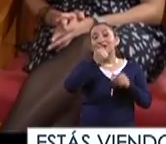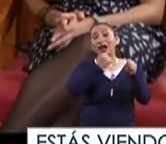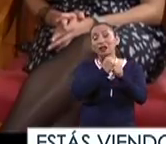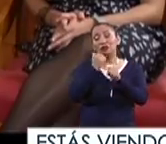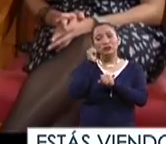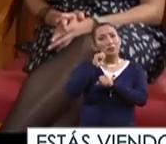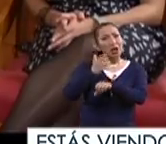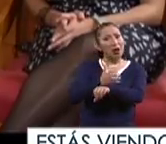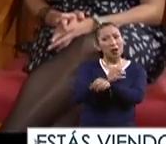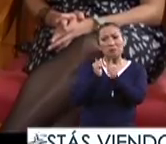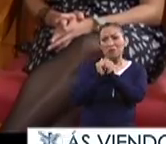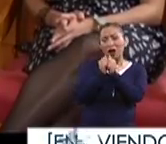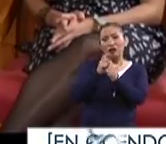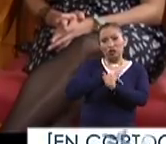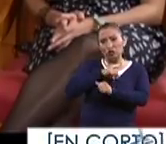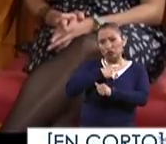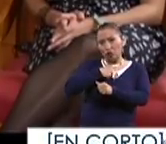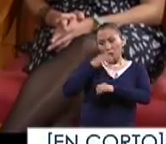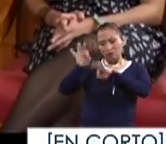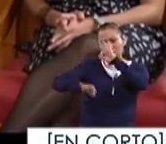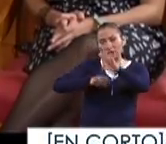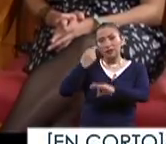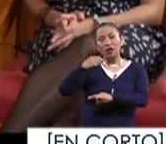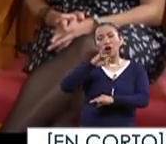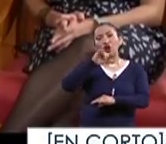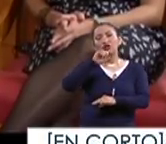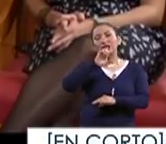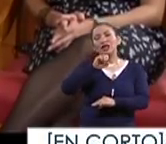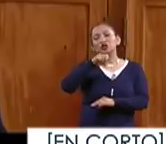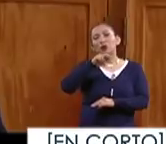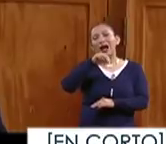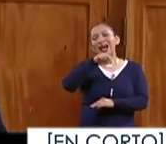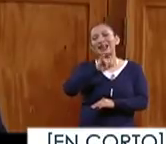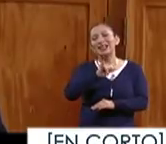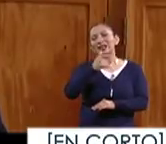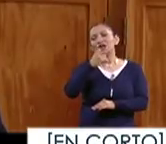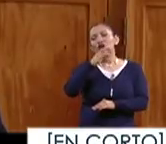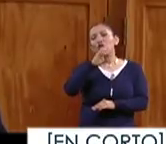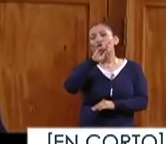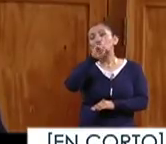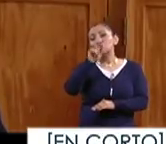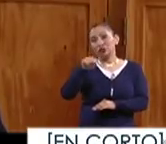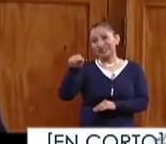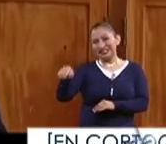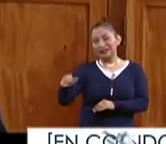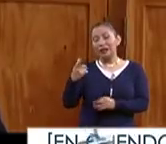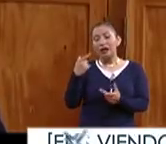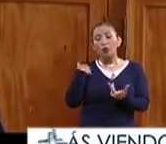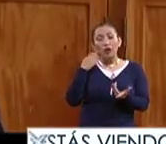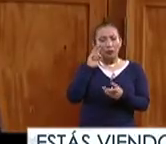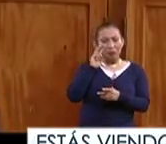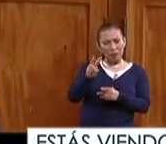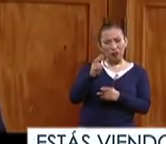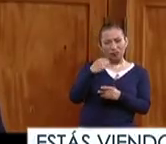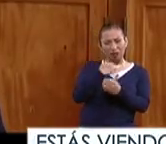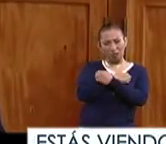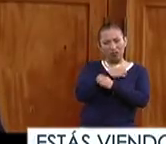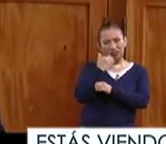años de edad como mi paciente. Se llamaba José Suani Cruz. Hoy que hablamos de los deterioros de la